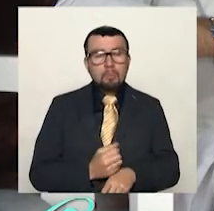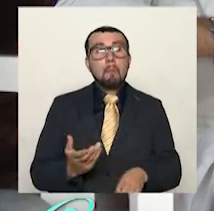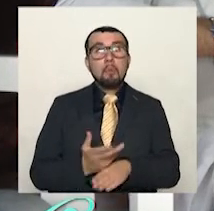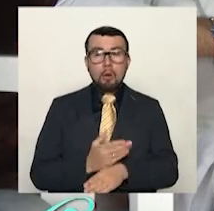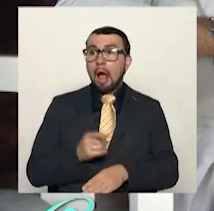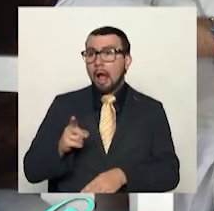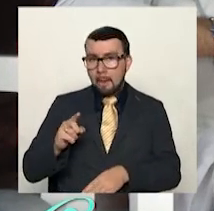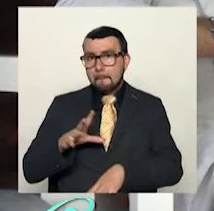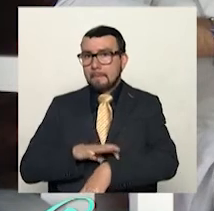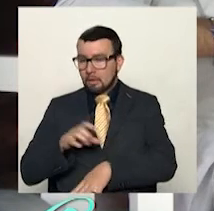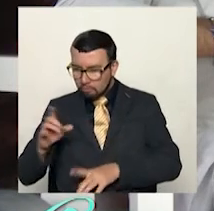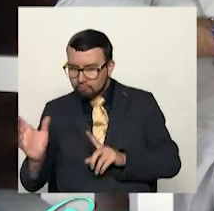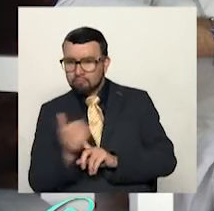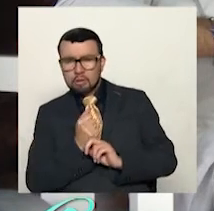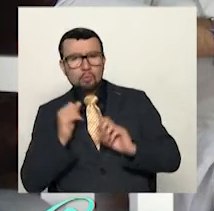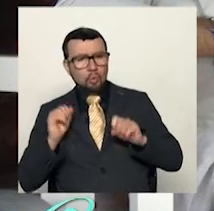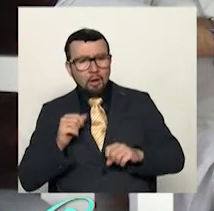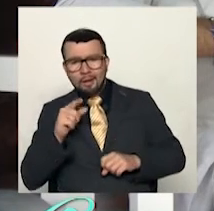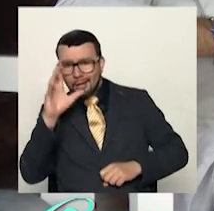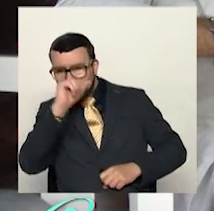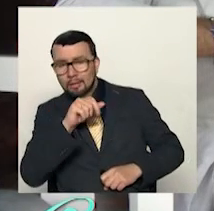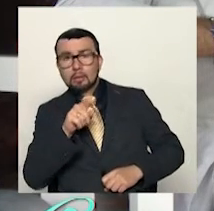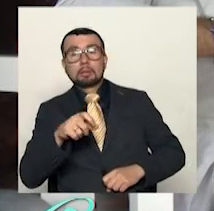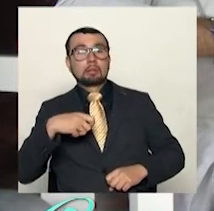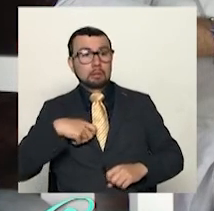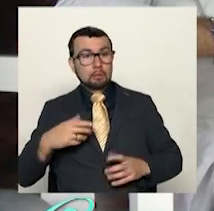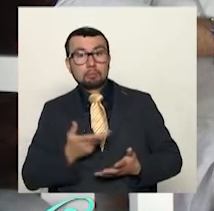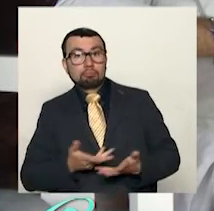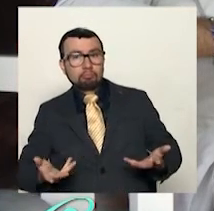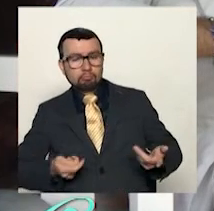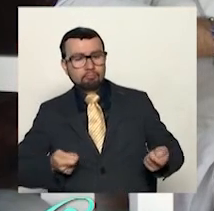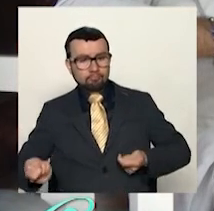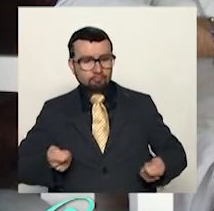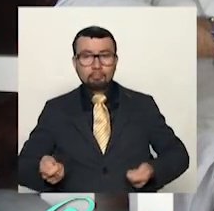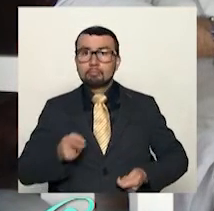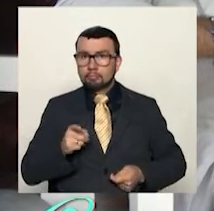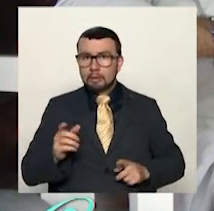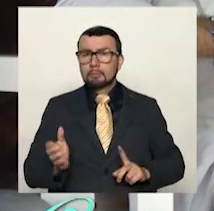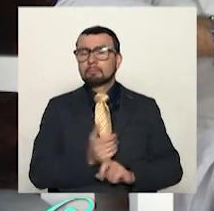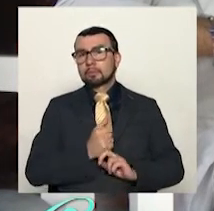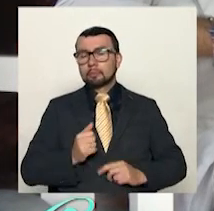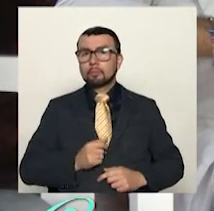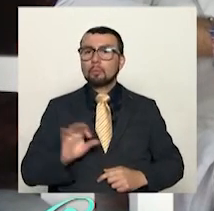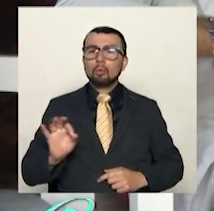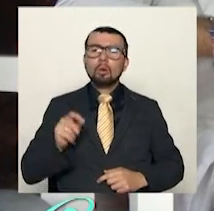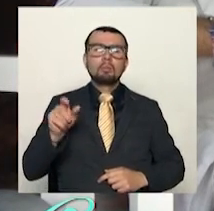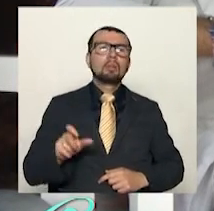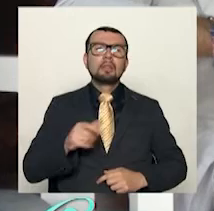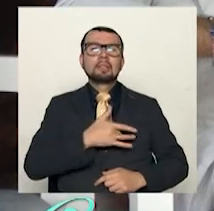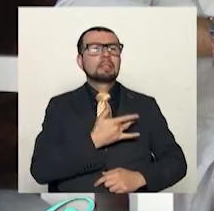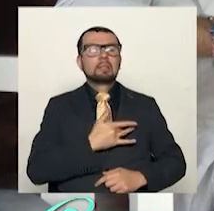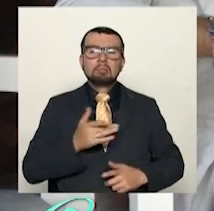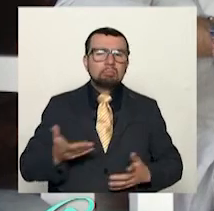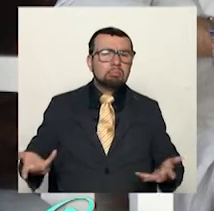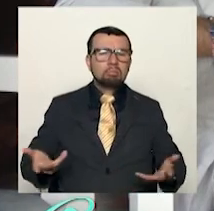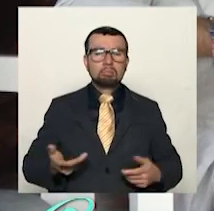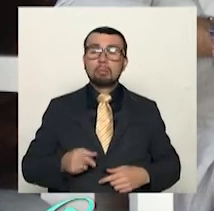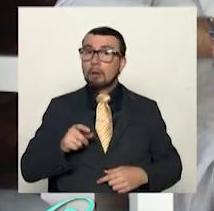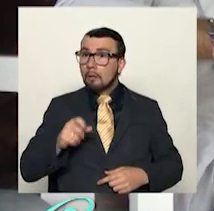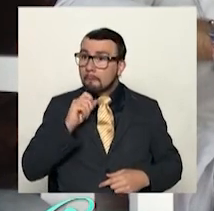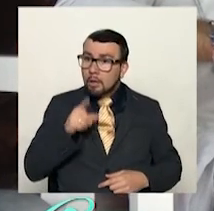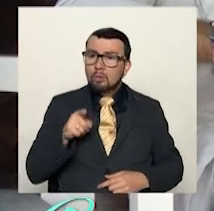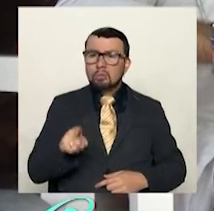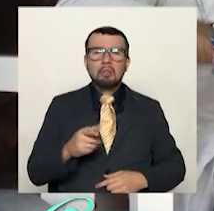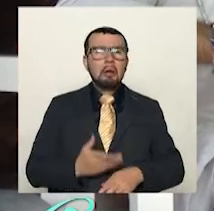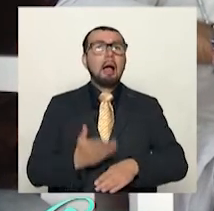médico no puede visualizar y evidenciar si hay hemorroides, si hay lesiones pequeñas que se pueden palpar, o los síntomas que el paciente refería? ¿Qué le preguntamos? ¿Qué